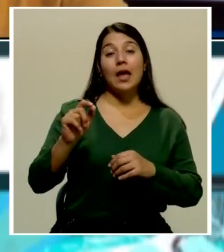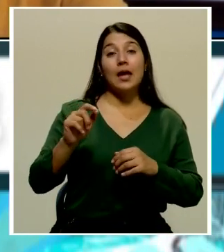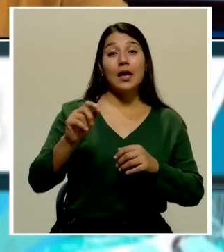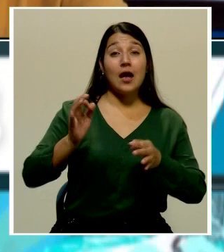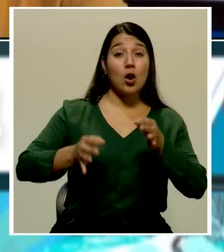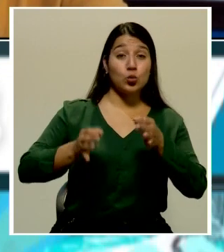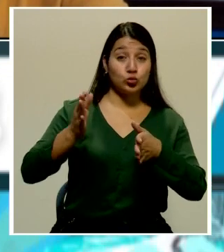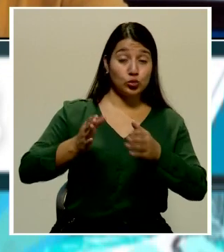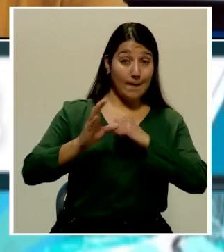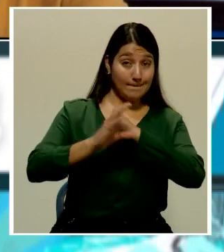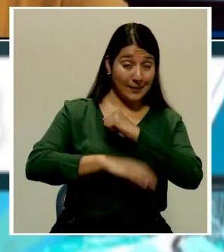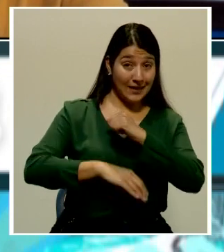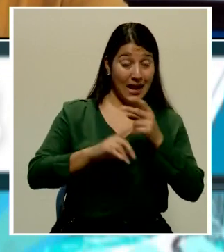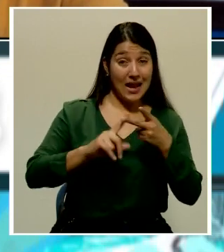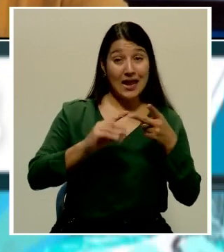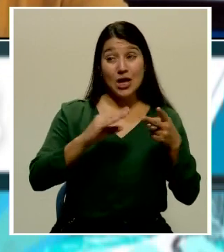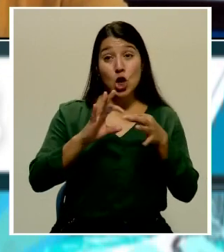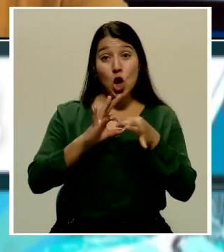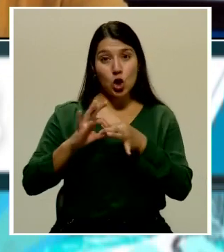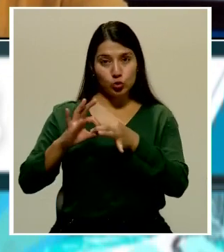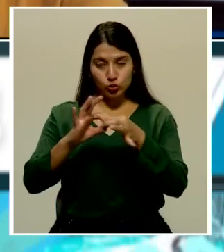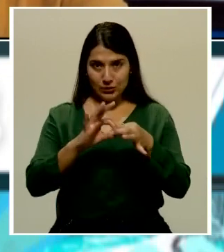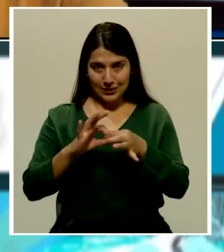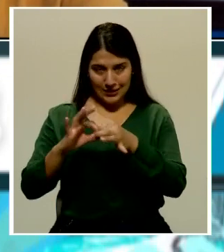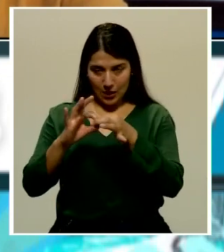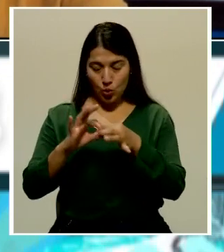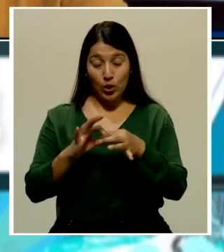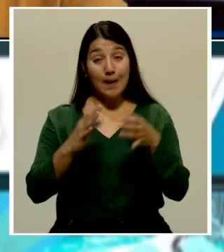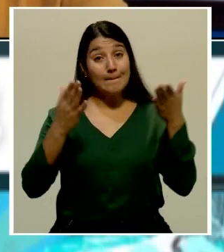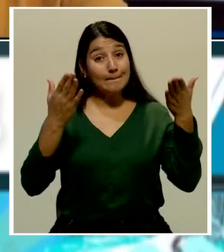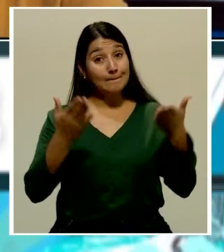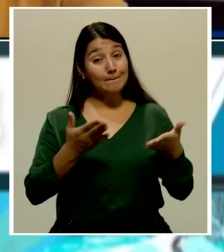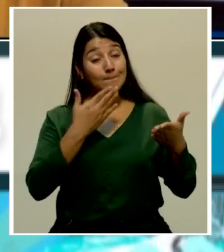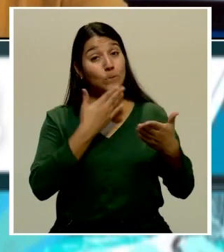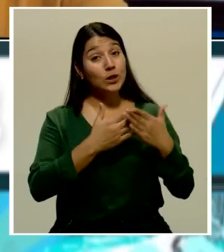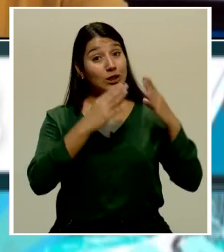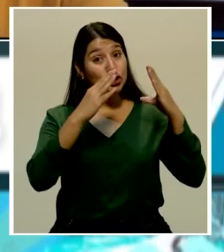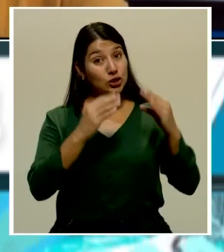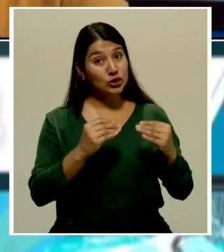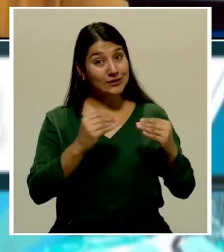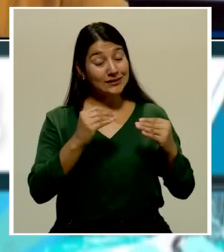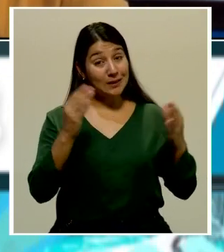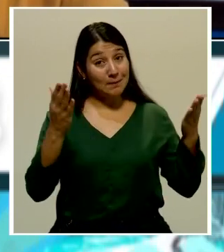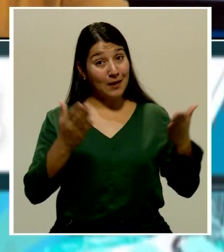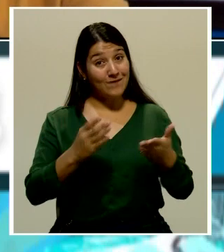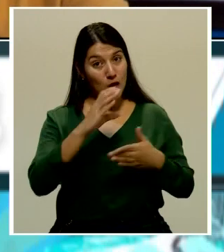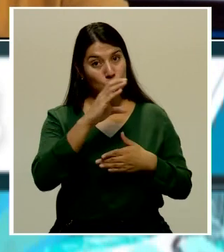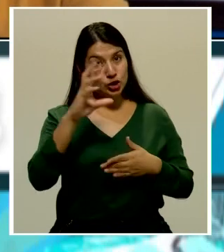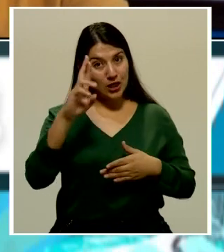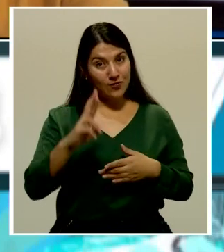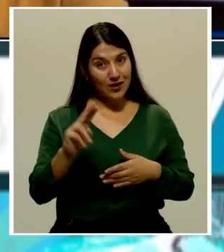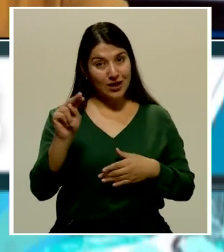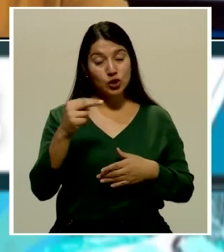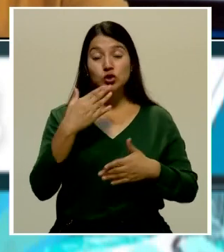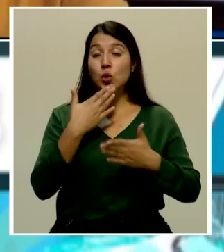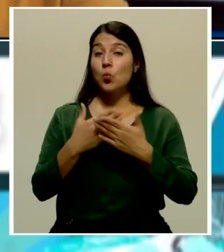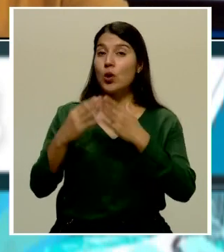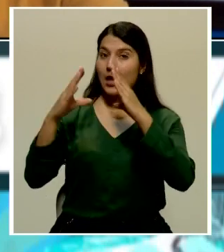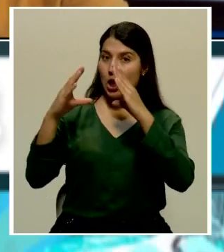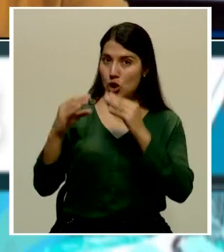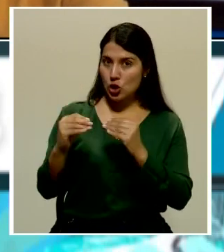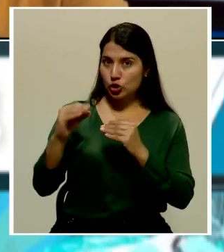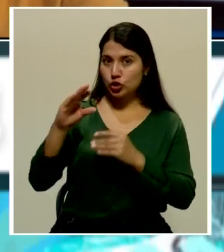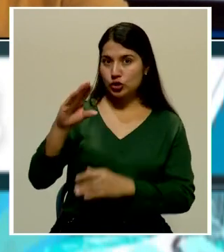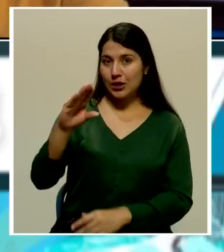Costa Rica. Buenas noches, doctora Chinchilla, bienvenida al set de Costa Rica Noticias. Muy buenas noches, don Ernesto.